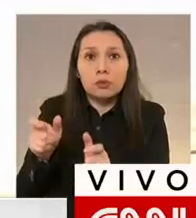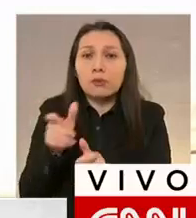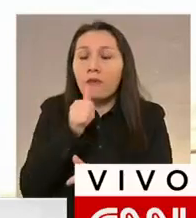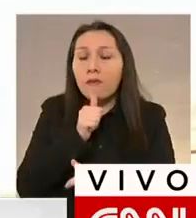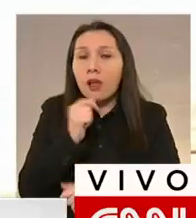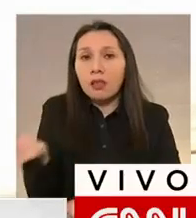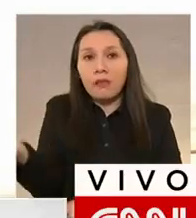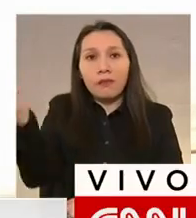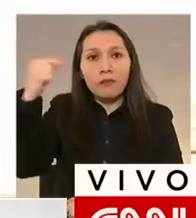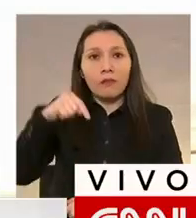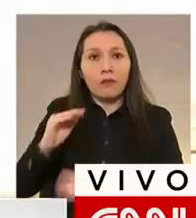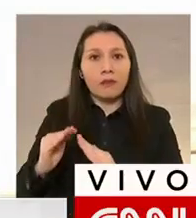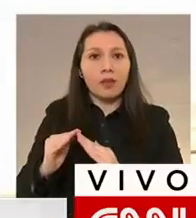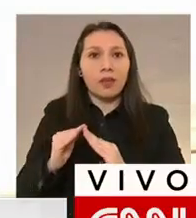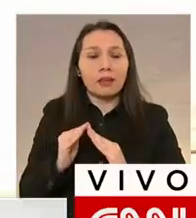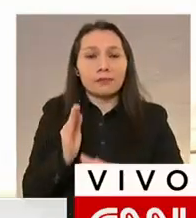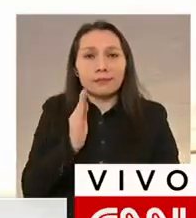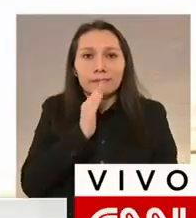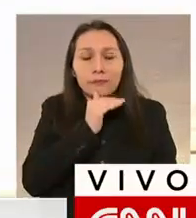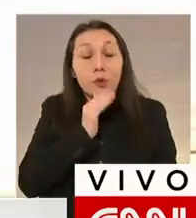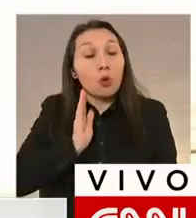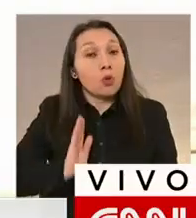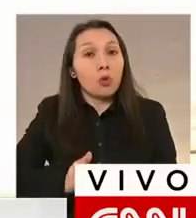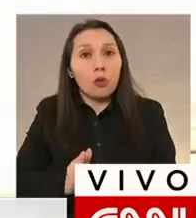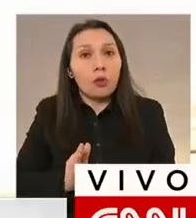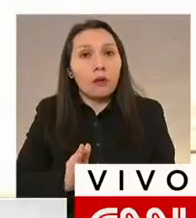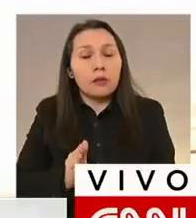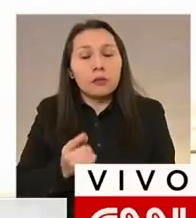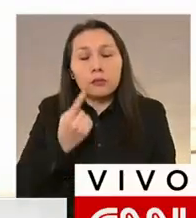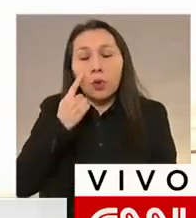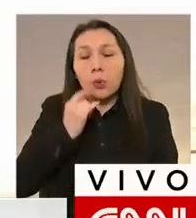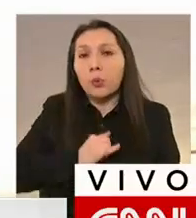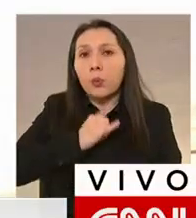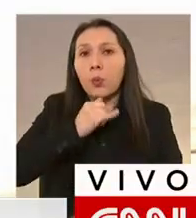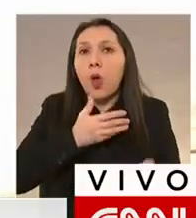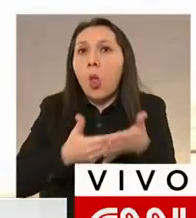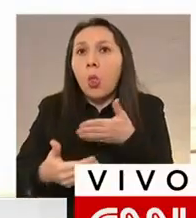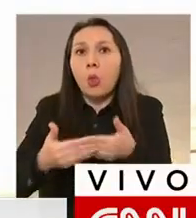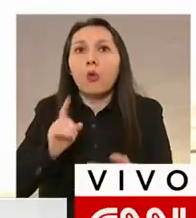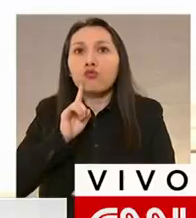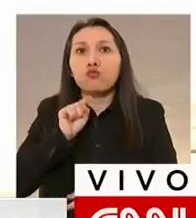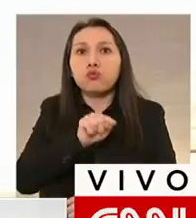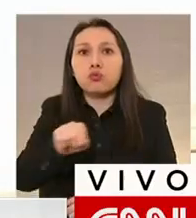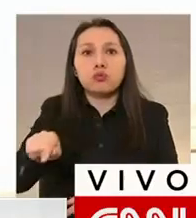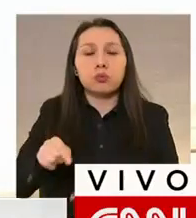casa y de quienes todavía no conocemos el paradero.